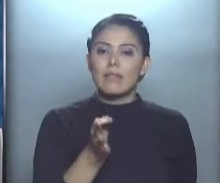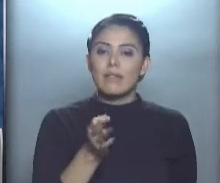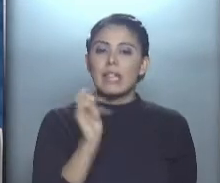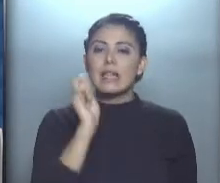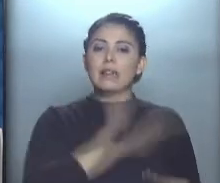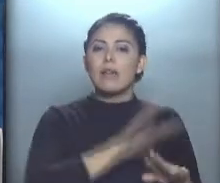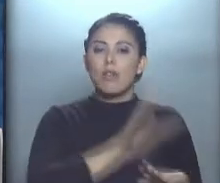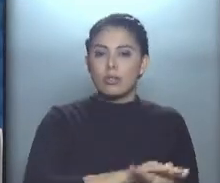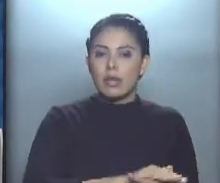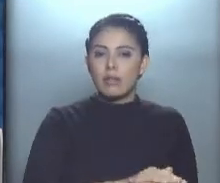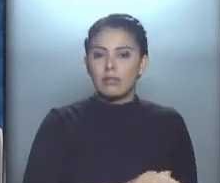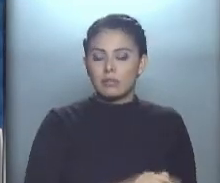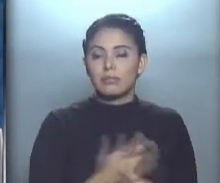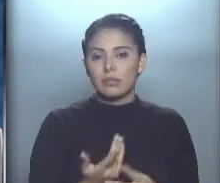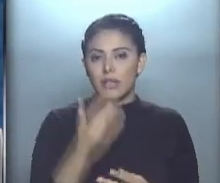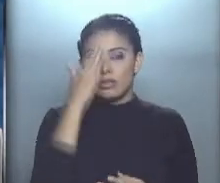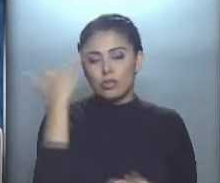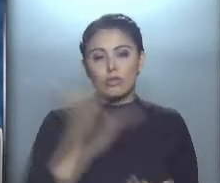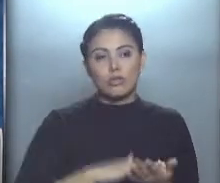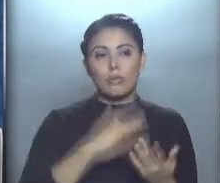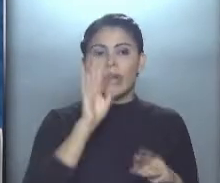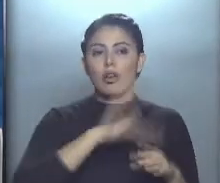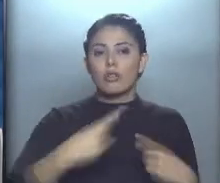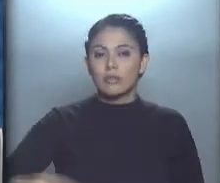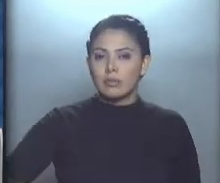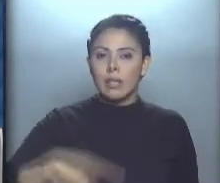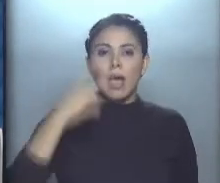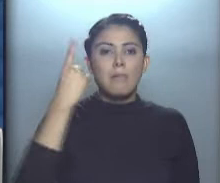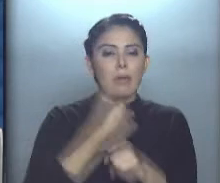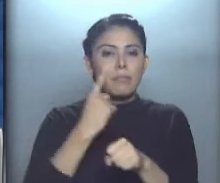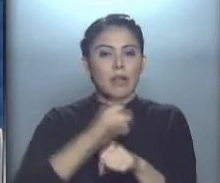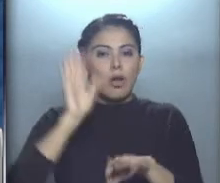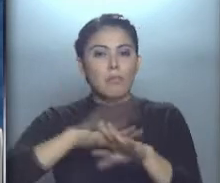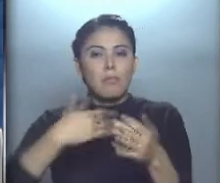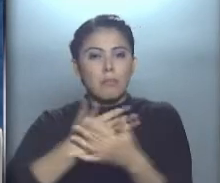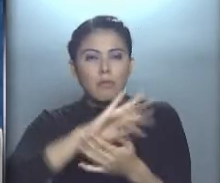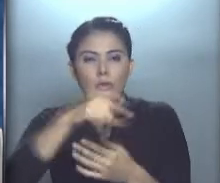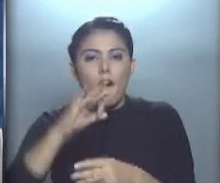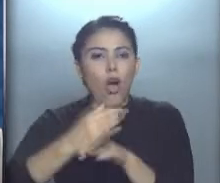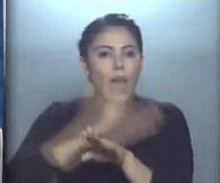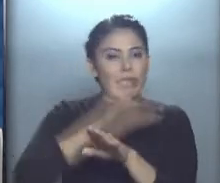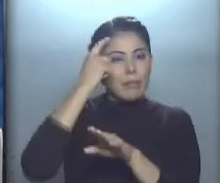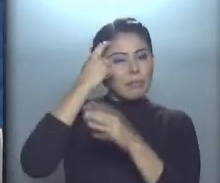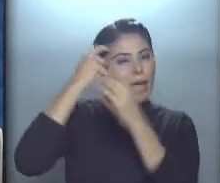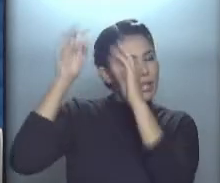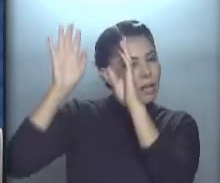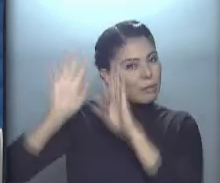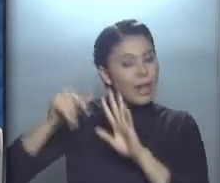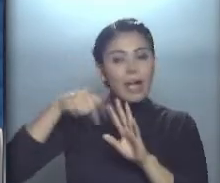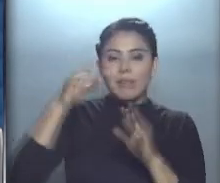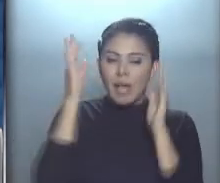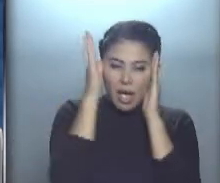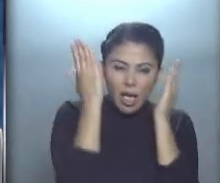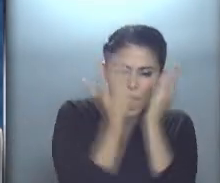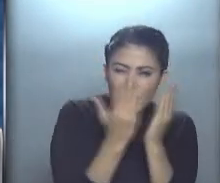de responsabilidad y o culpabilidad de los autores materiales o intelectuales de los hechos. Yo creo que acá hay que hacer una investigación muy profusa,